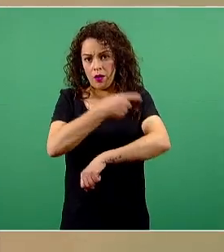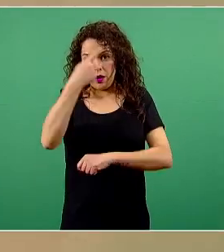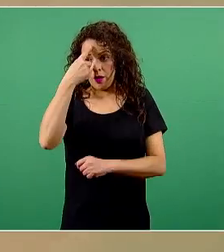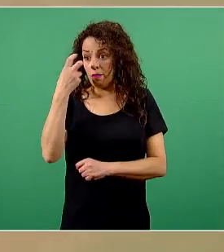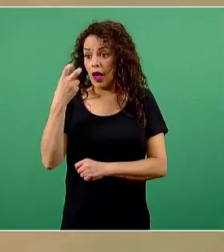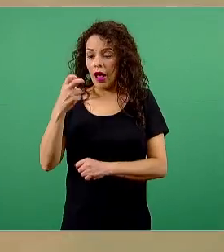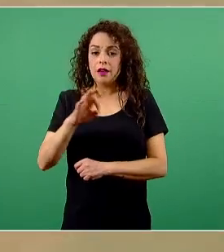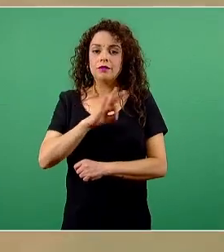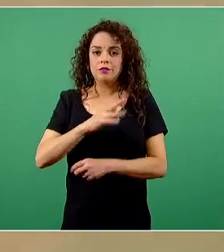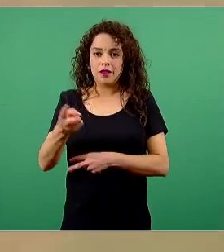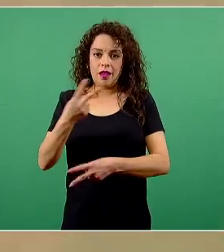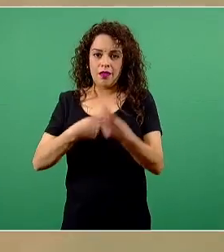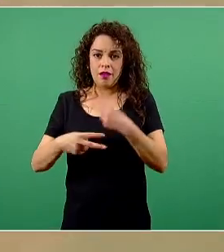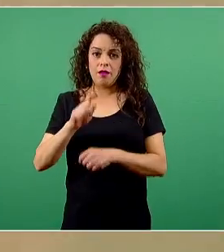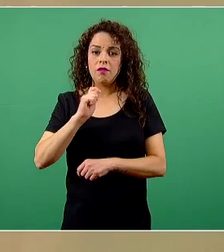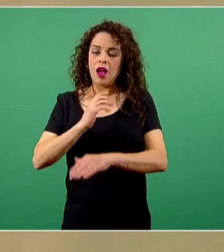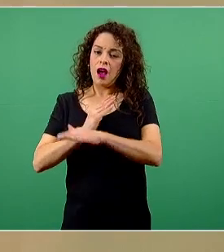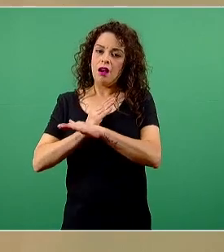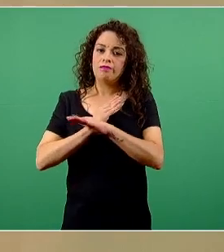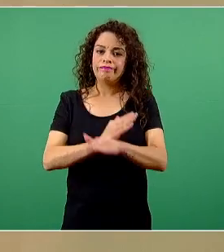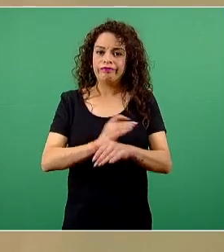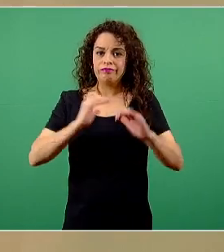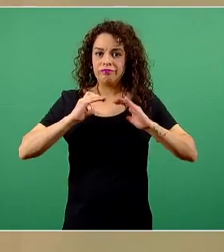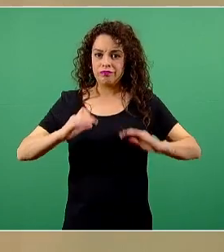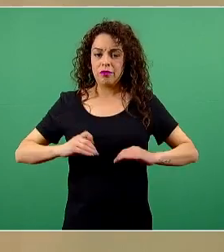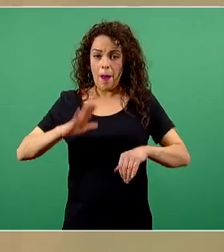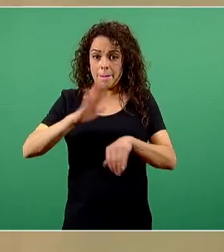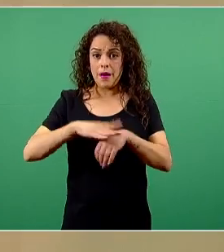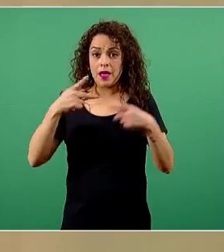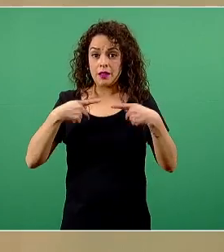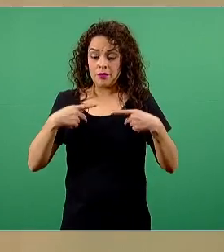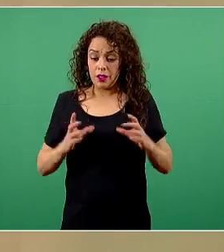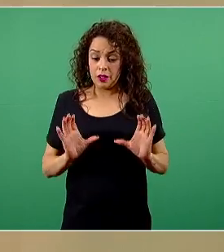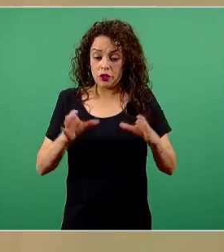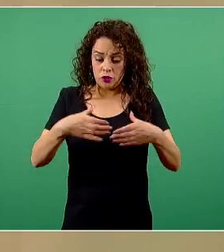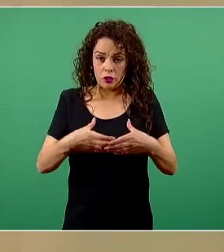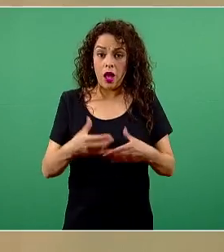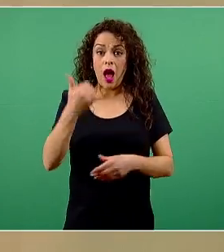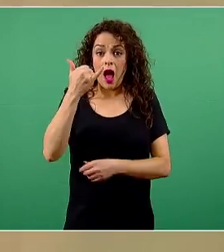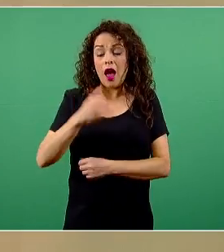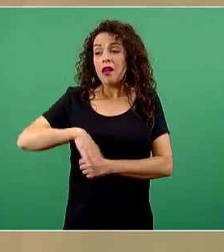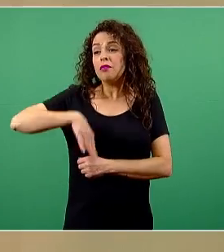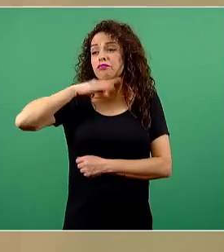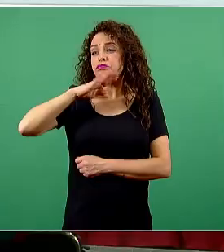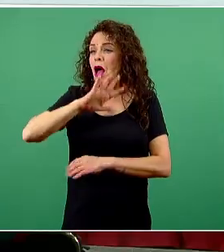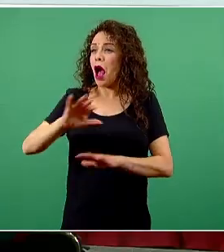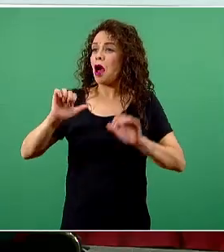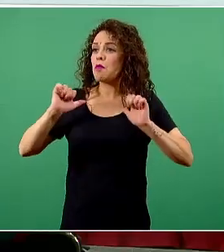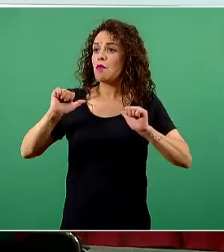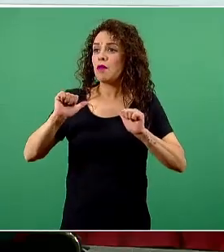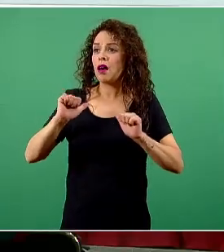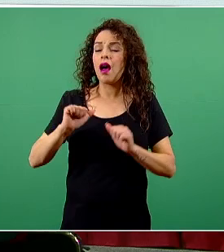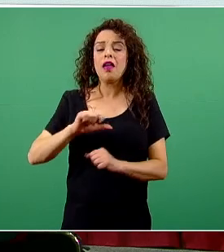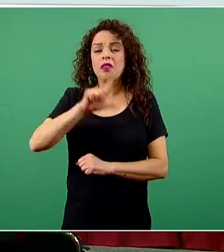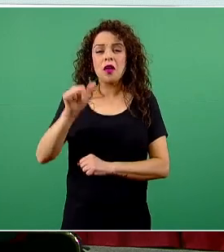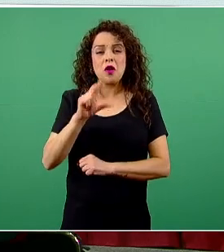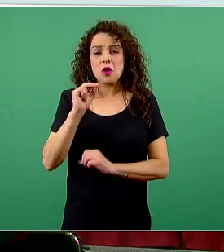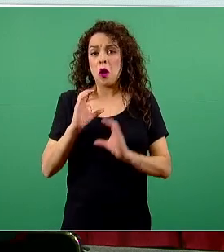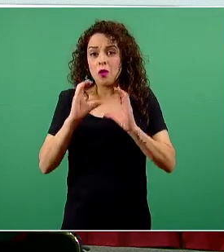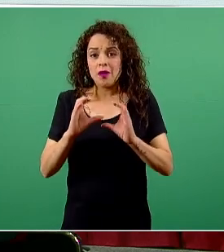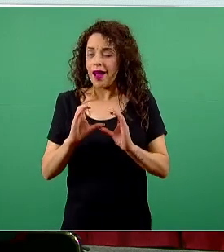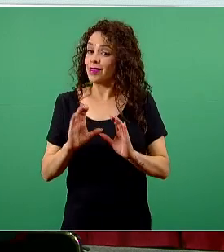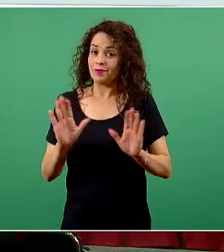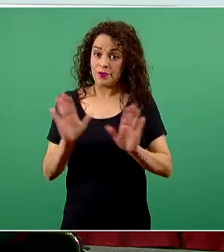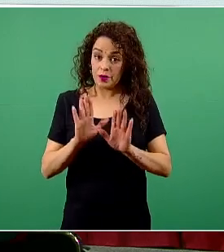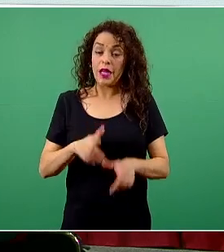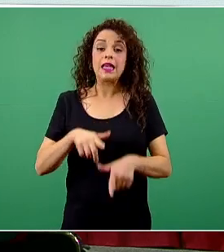inmunidad de rebaño y no debemos relajar las medidas de higiene, aunque tengamos una proporción